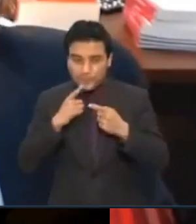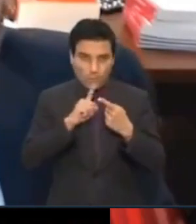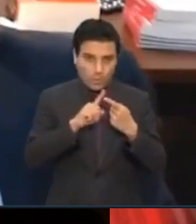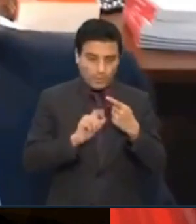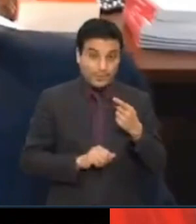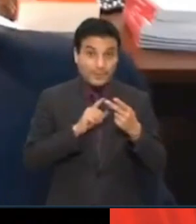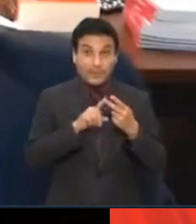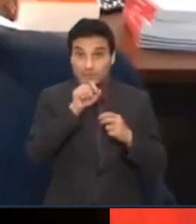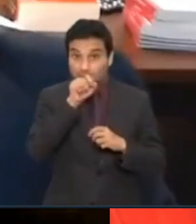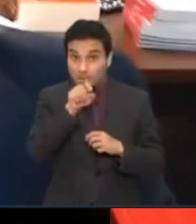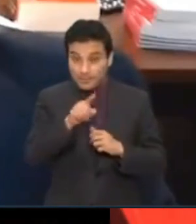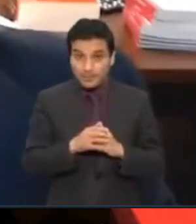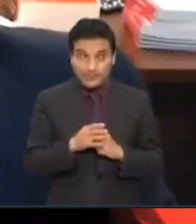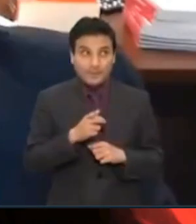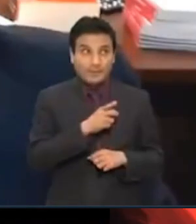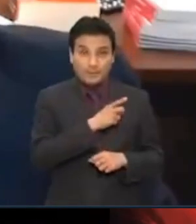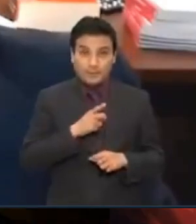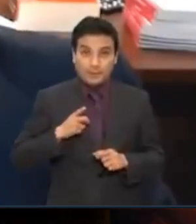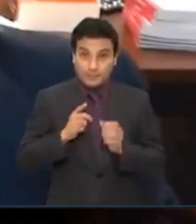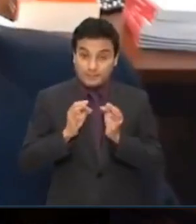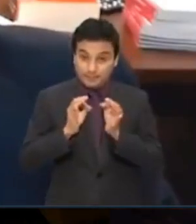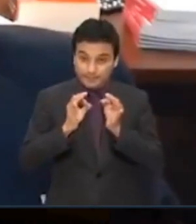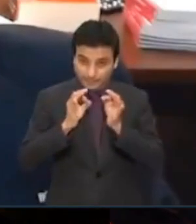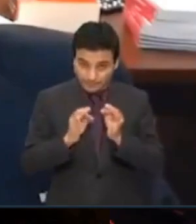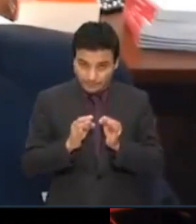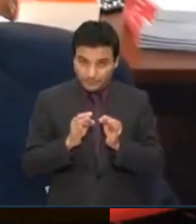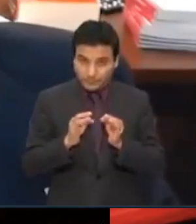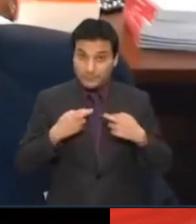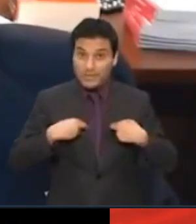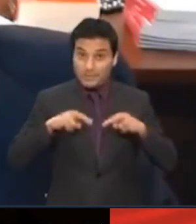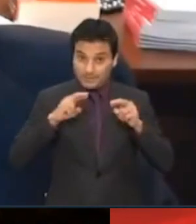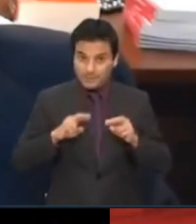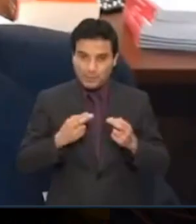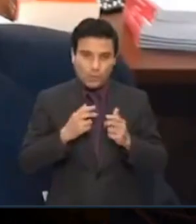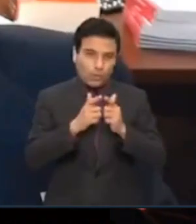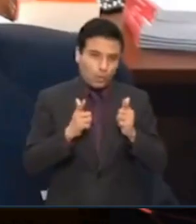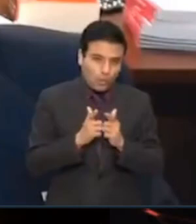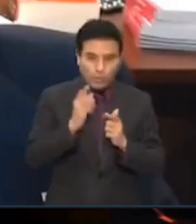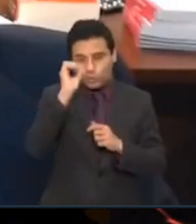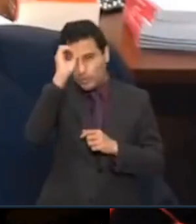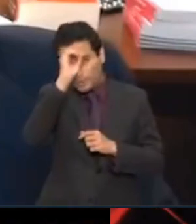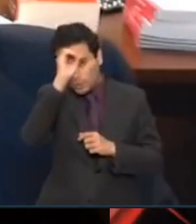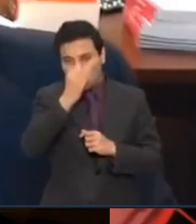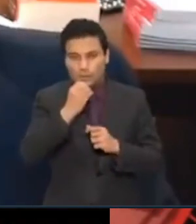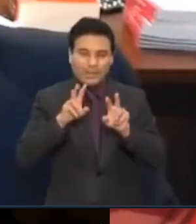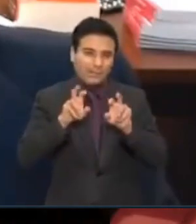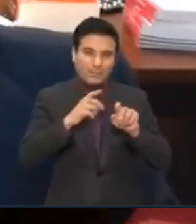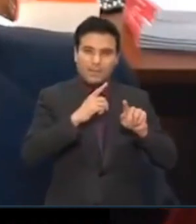de reflejar por el otro efectivamente, a través de esos representantes, a los diversos grupos de opinión o de intereses